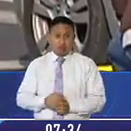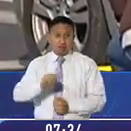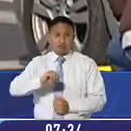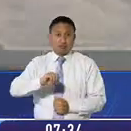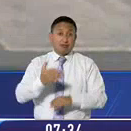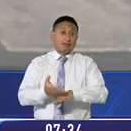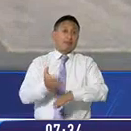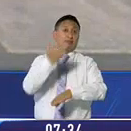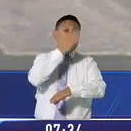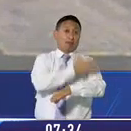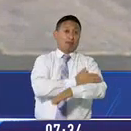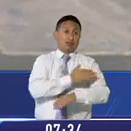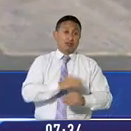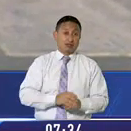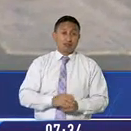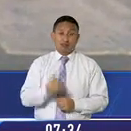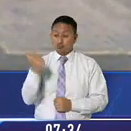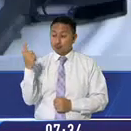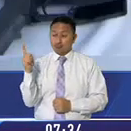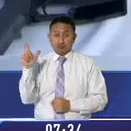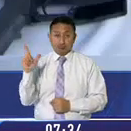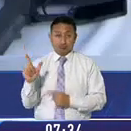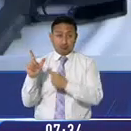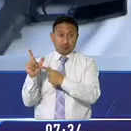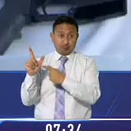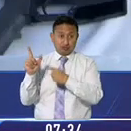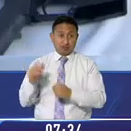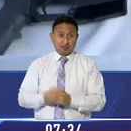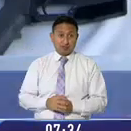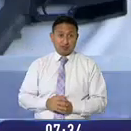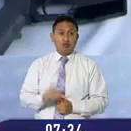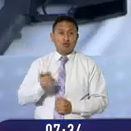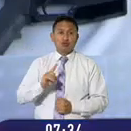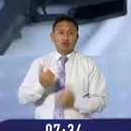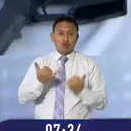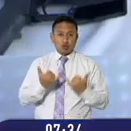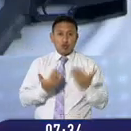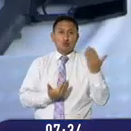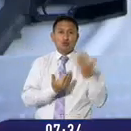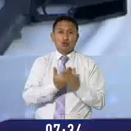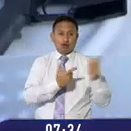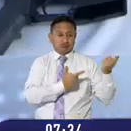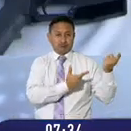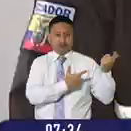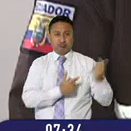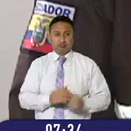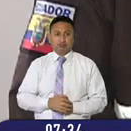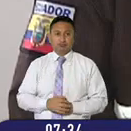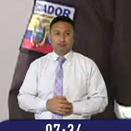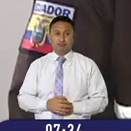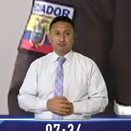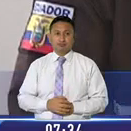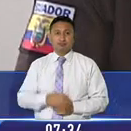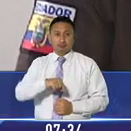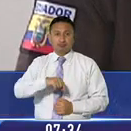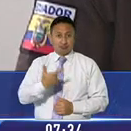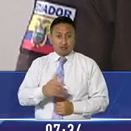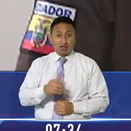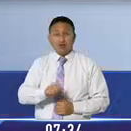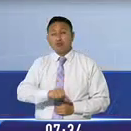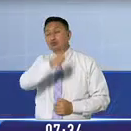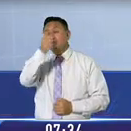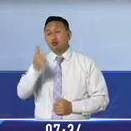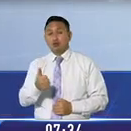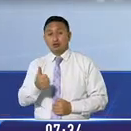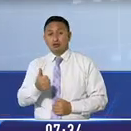tiempo dejaron de usar armas cortas como revólveres o pistolas. Se ha encontrado, entonces se podría establecer que se estarían utilizando también